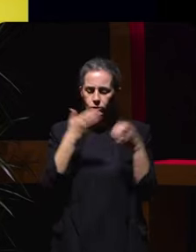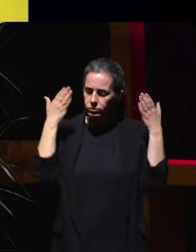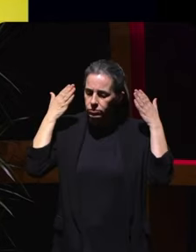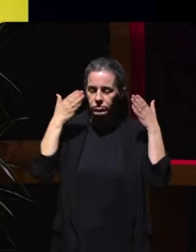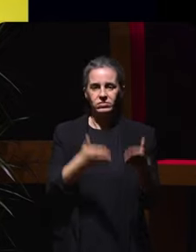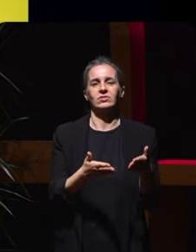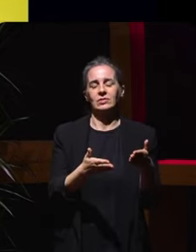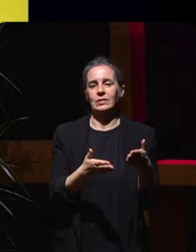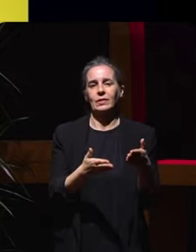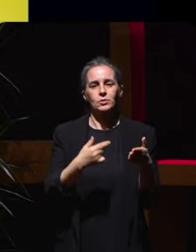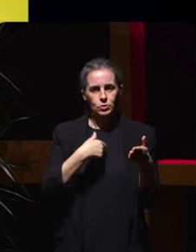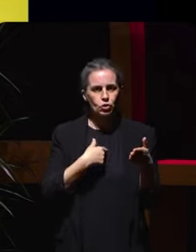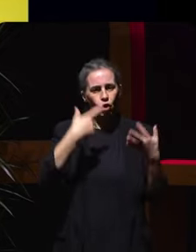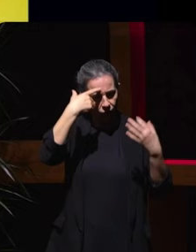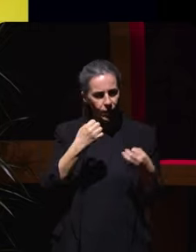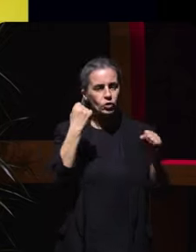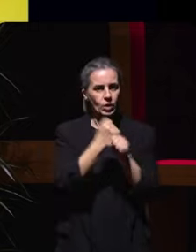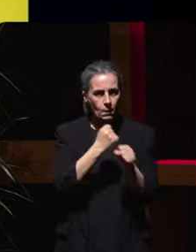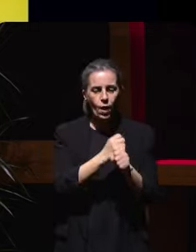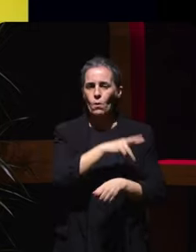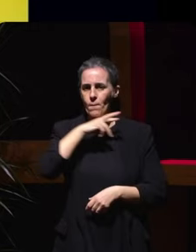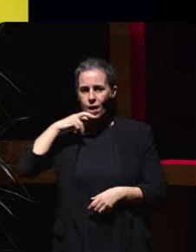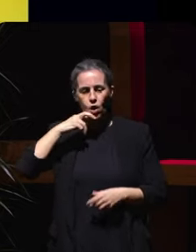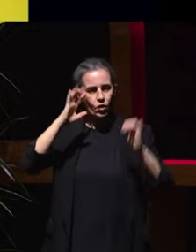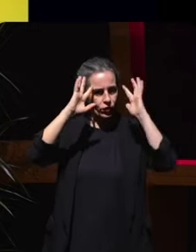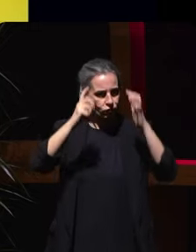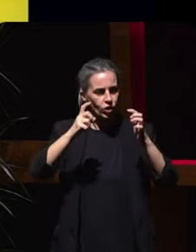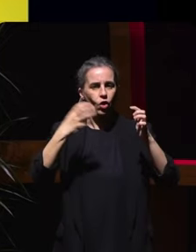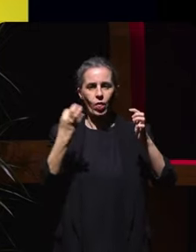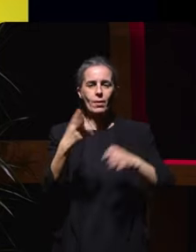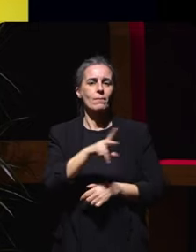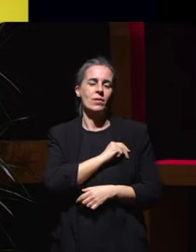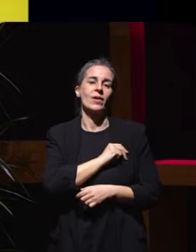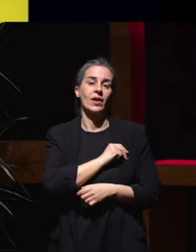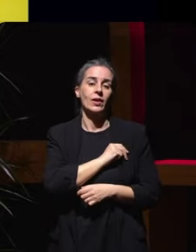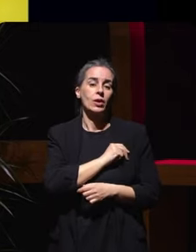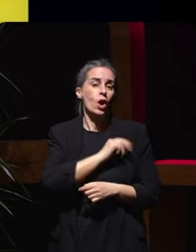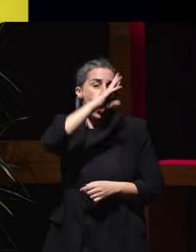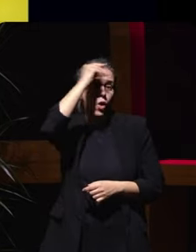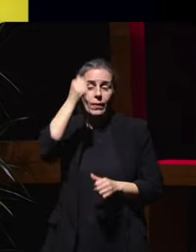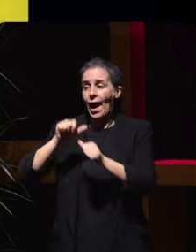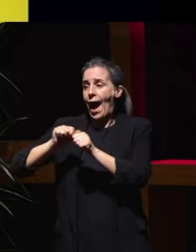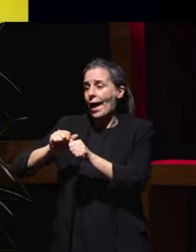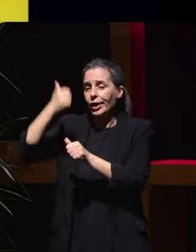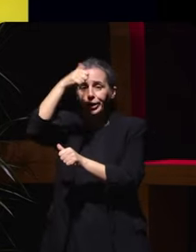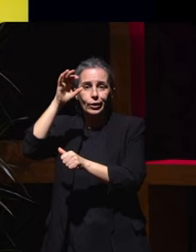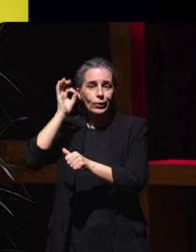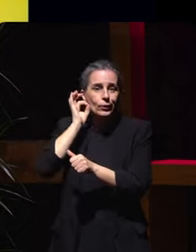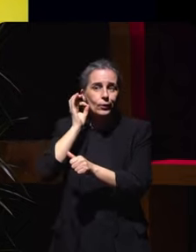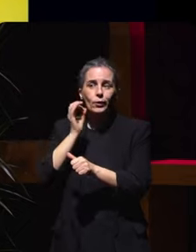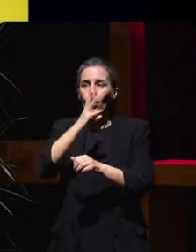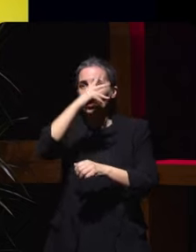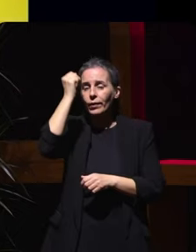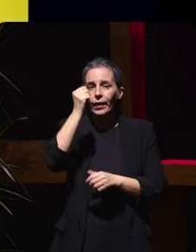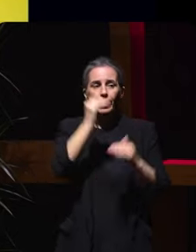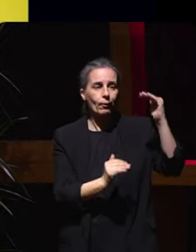ello, en premiar el trabajo, la valía, el esfuerzo, y olvidarnos de los géneros, olvidarnos de las cuotas y olvidarnos de